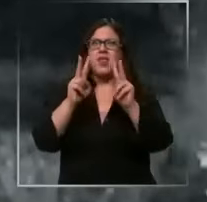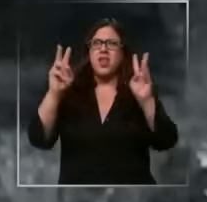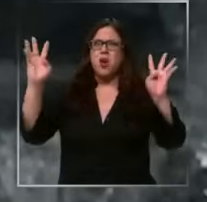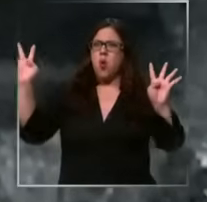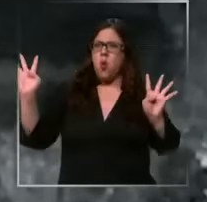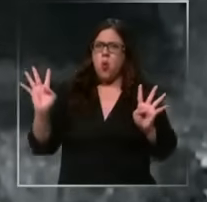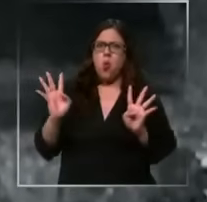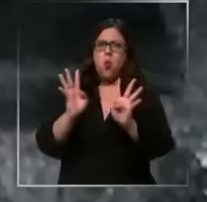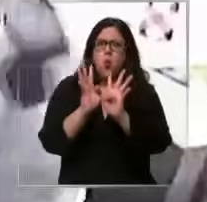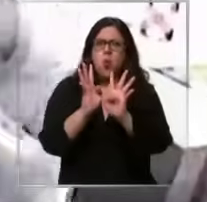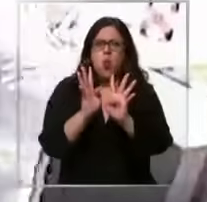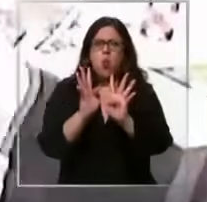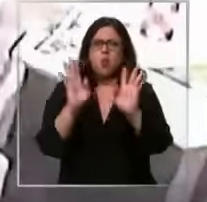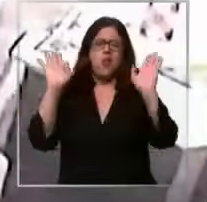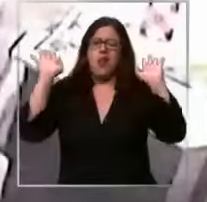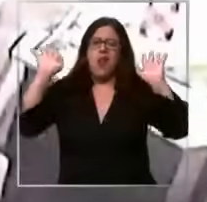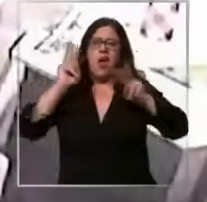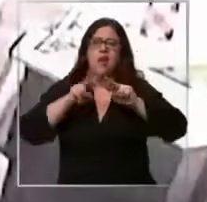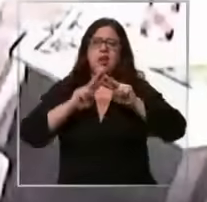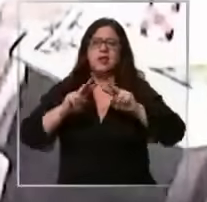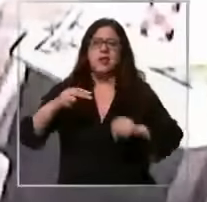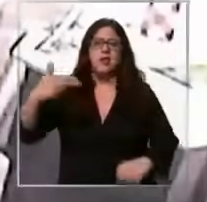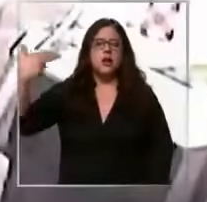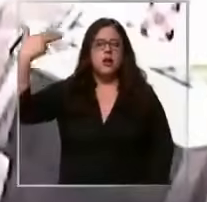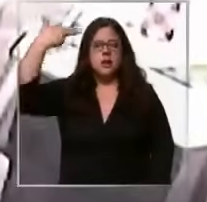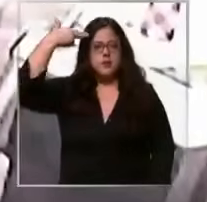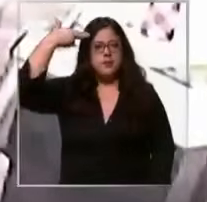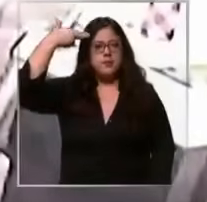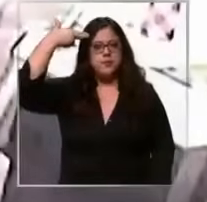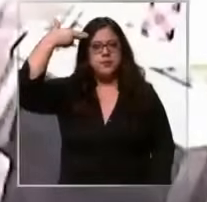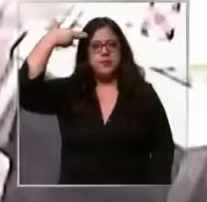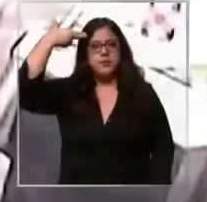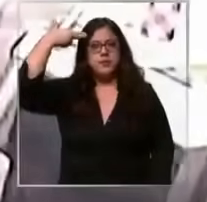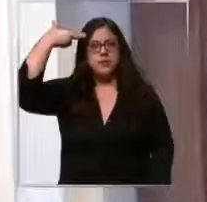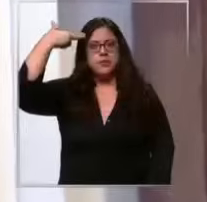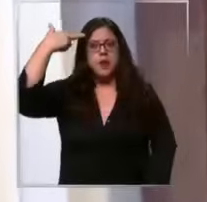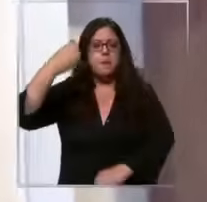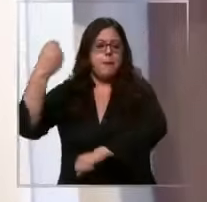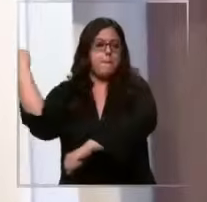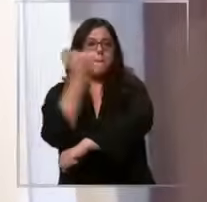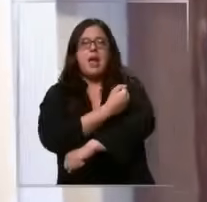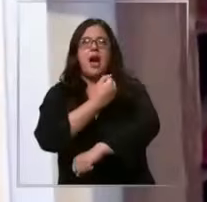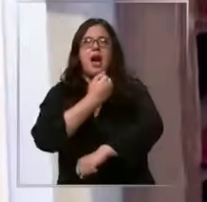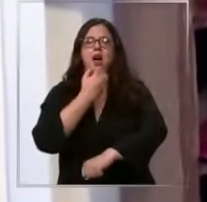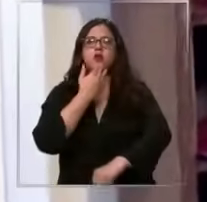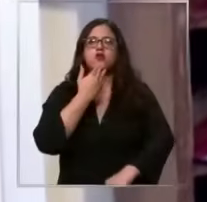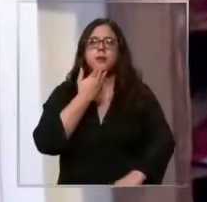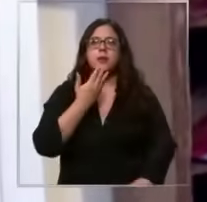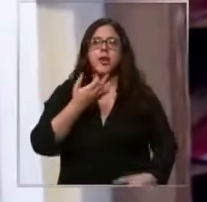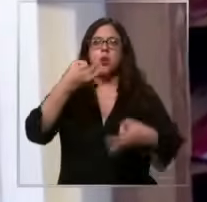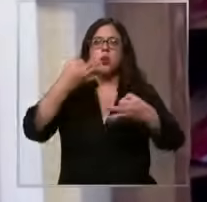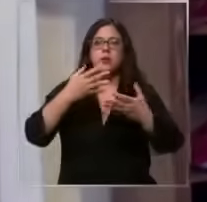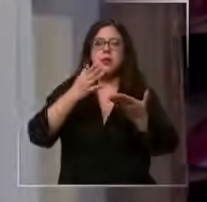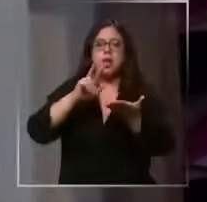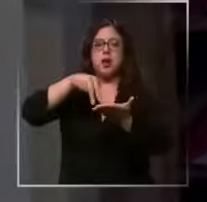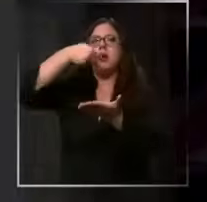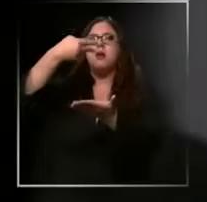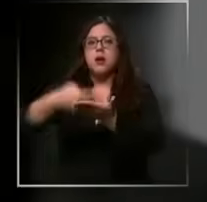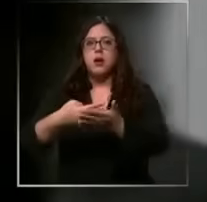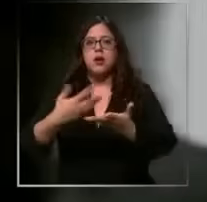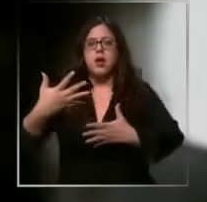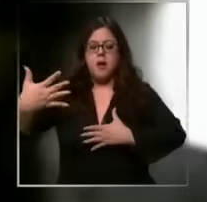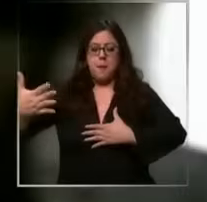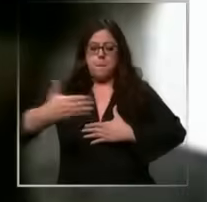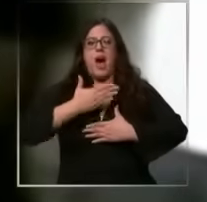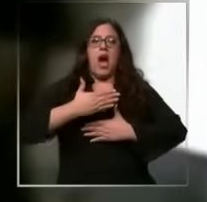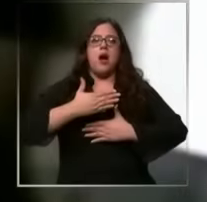atrás, no, ya no había nada que hacer. Me pusieron la pistola en la cabeza, me pegaron en los brazos, me pegaron cuando me tiraron a solo, me pegaron en el pecho, patada en el pecho.